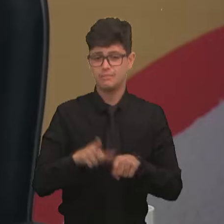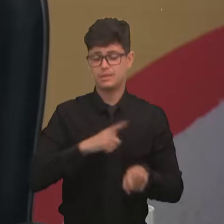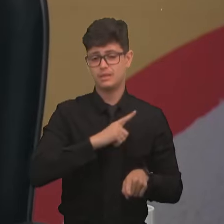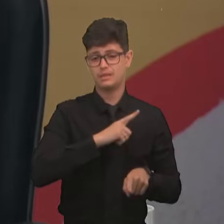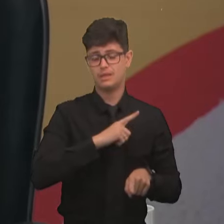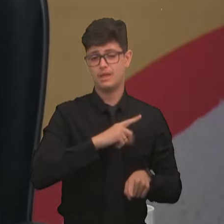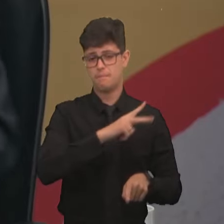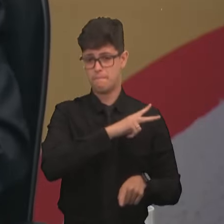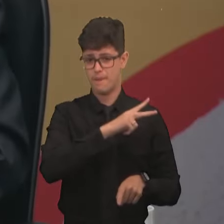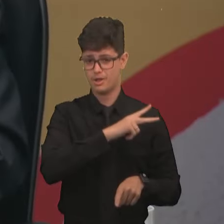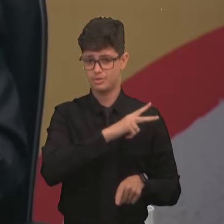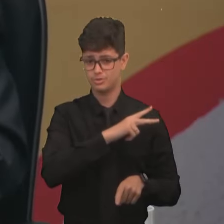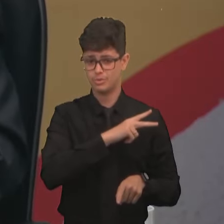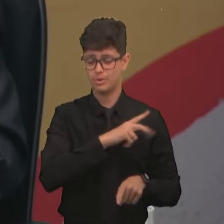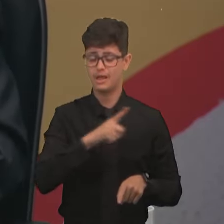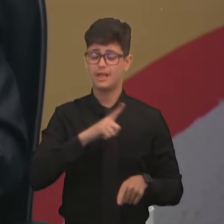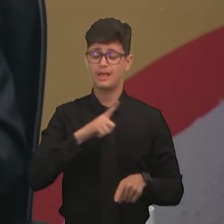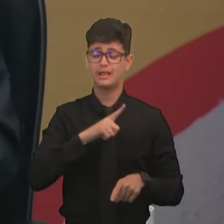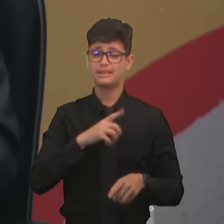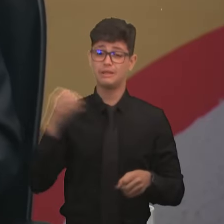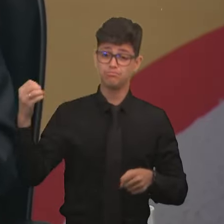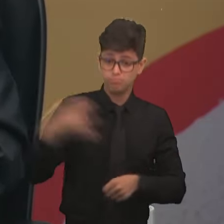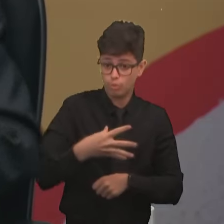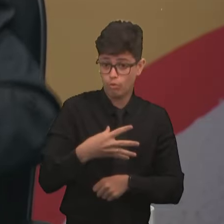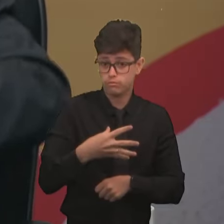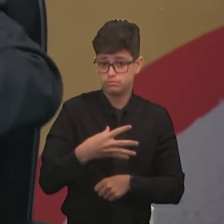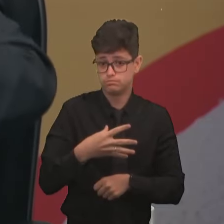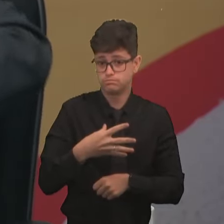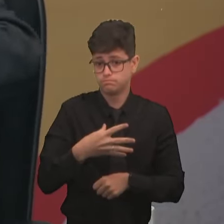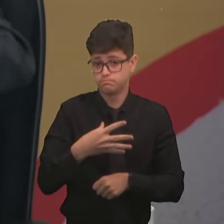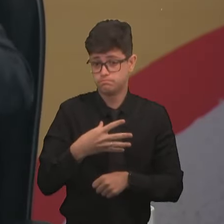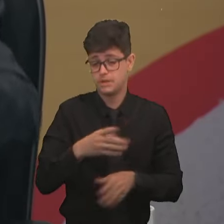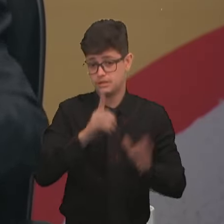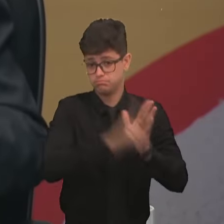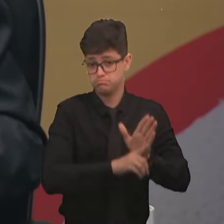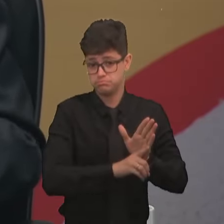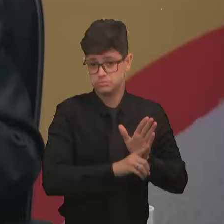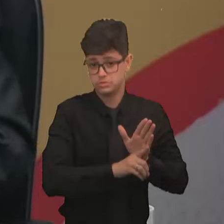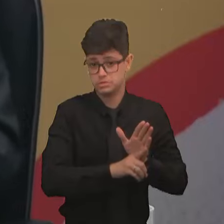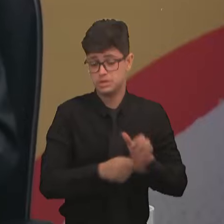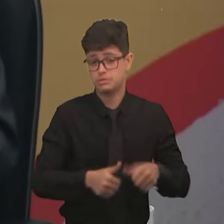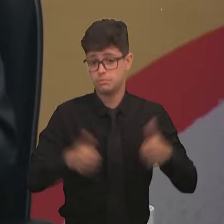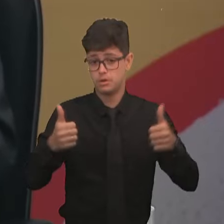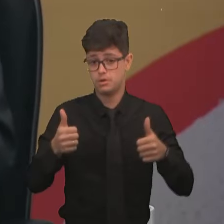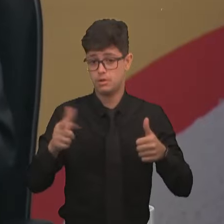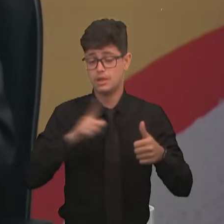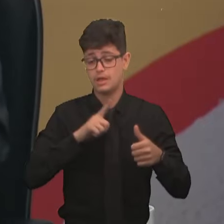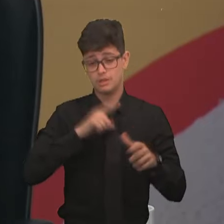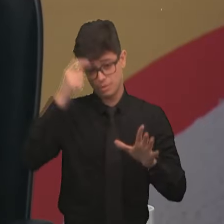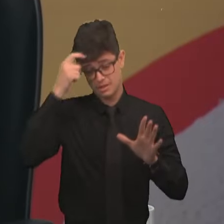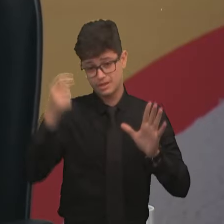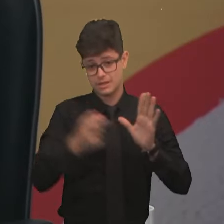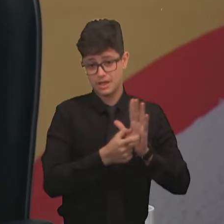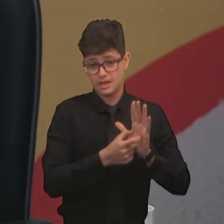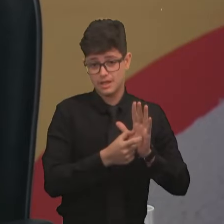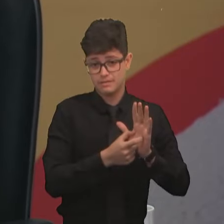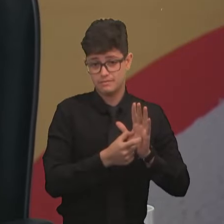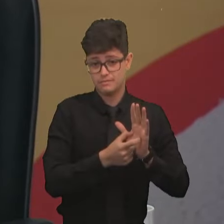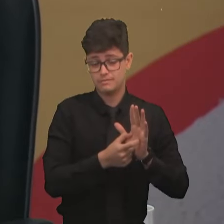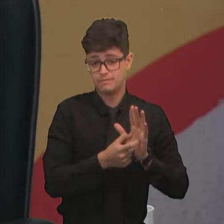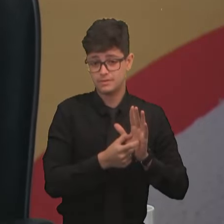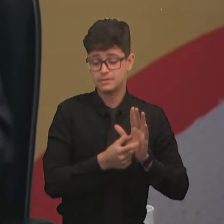los particulares, los nuevos derechos. Tenemos nuevos derechos fundamentales y la inteligencia artificial que abre fronteras y